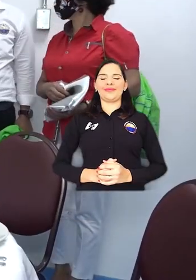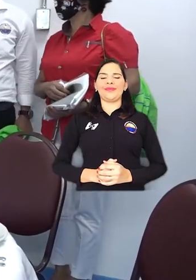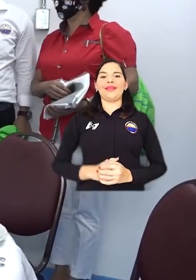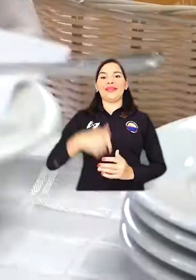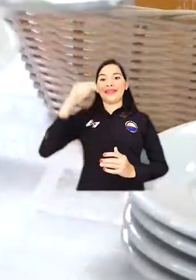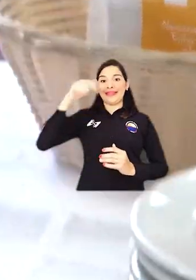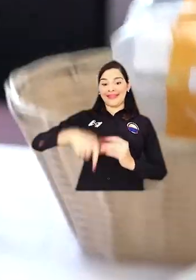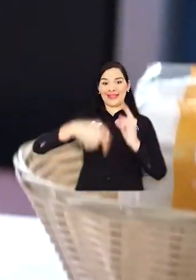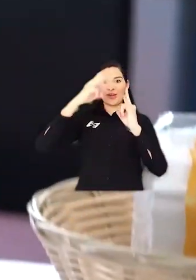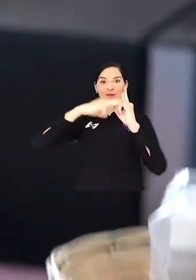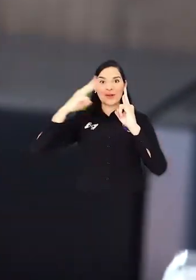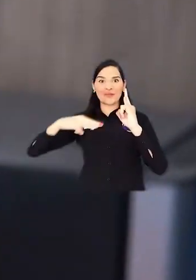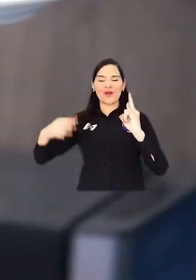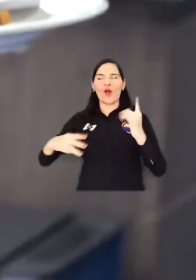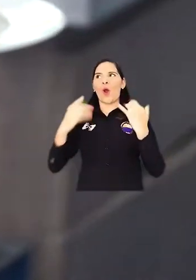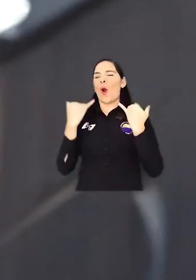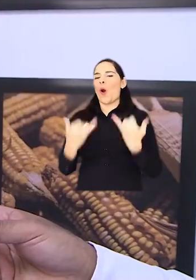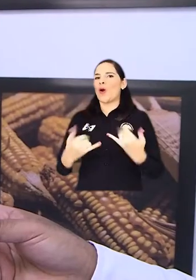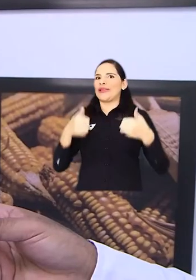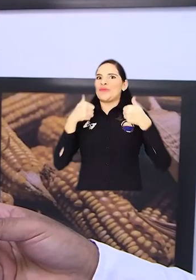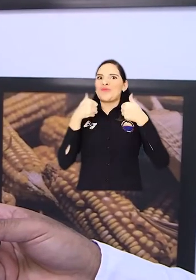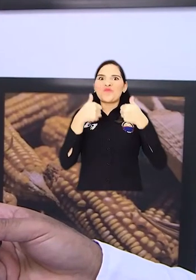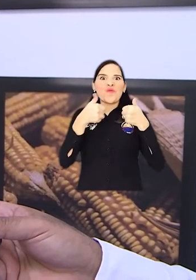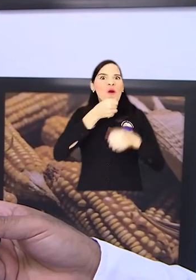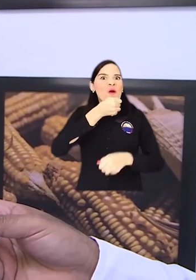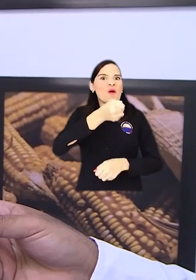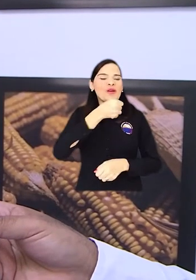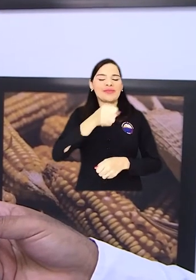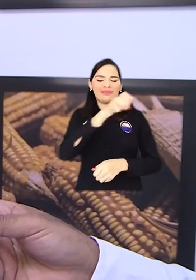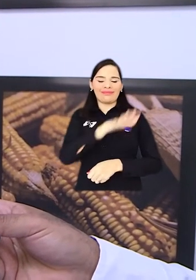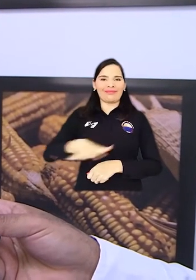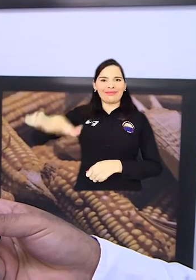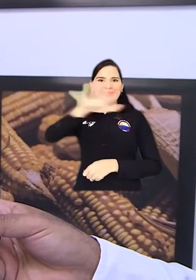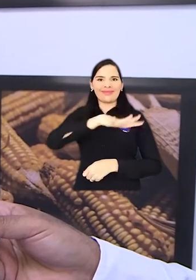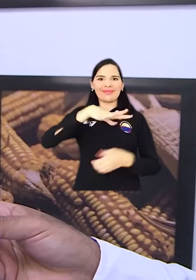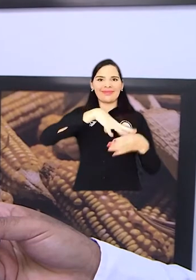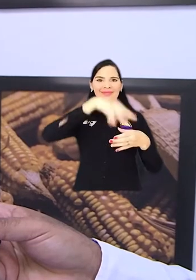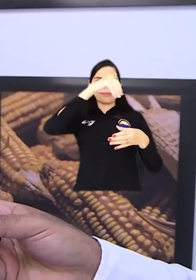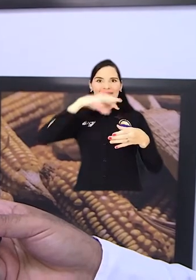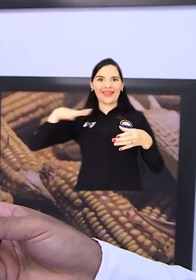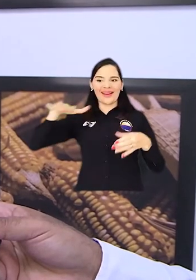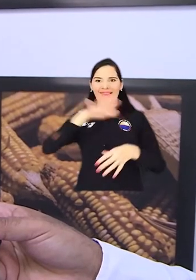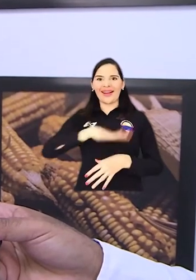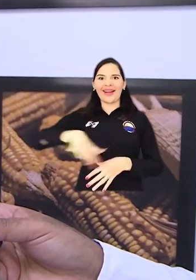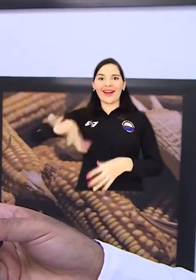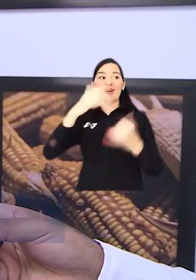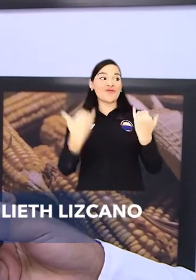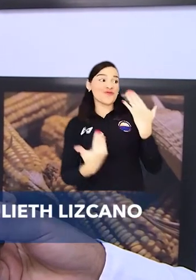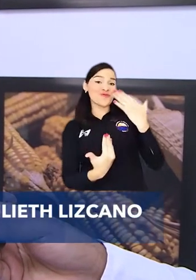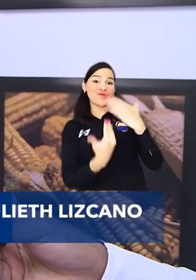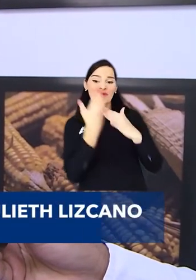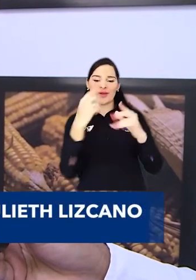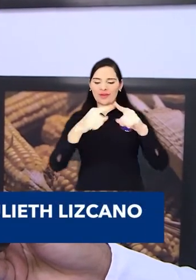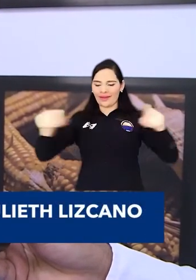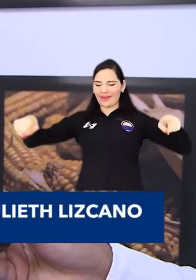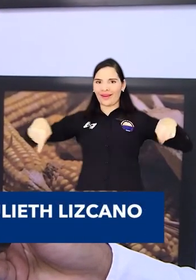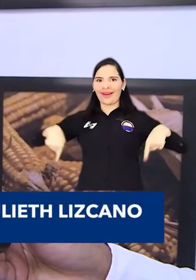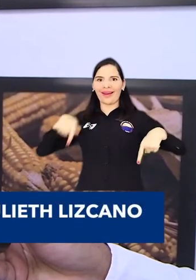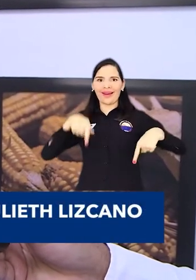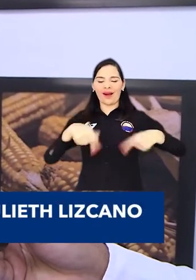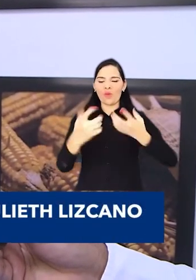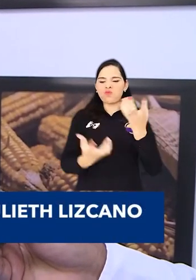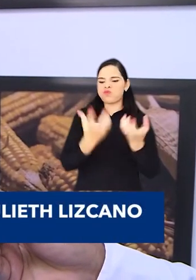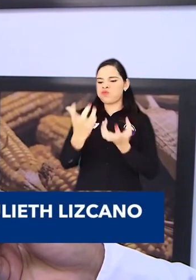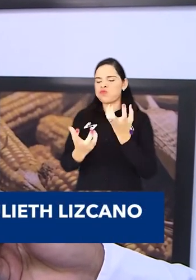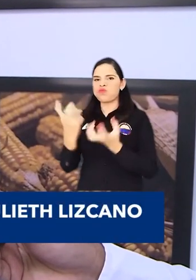La Universidad del Magdalena hoy tiene esta excelente noticia para todo el territorio del departamento del Magdalena. Estamos inaugurando nuestro laboratorio